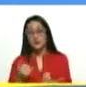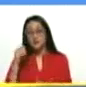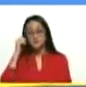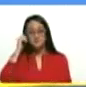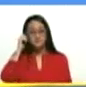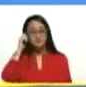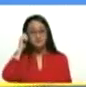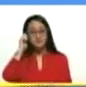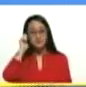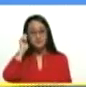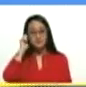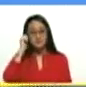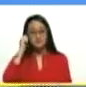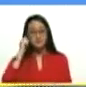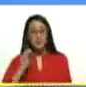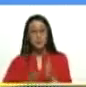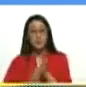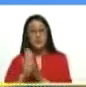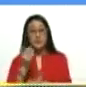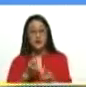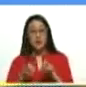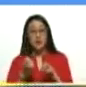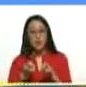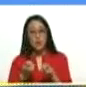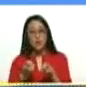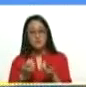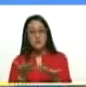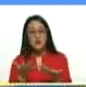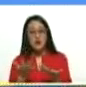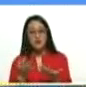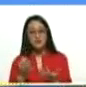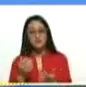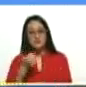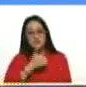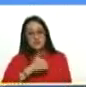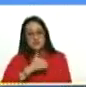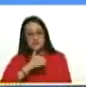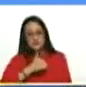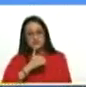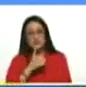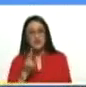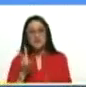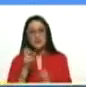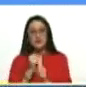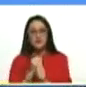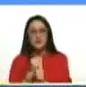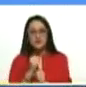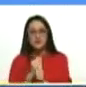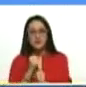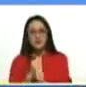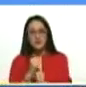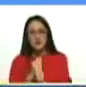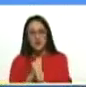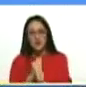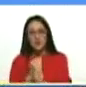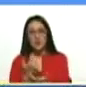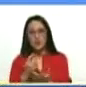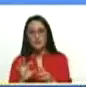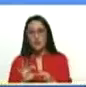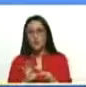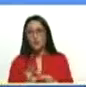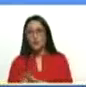La prosperidad económica conquistada a pulso, en base al trabajo, en base a la